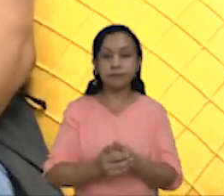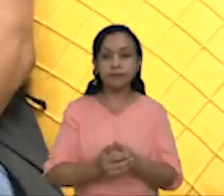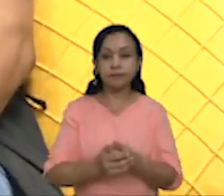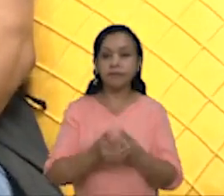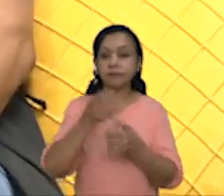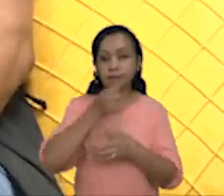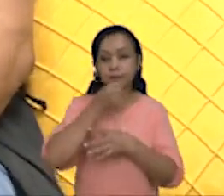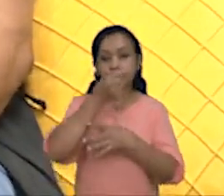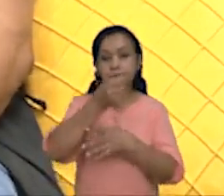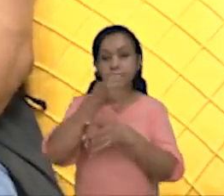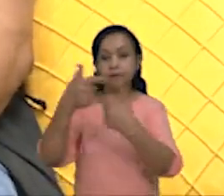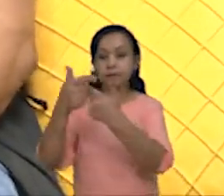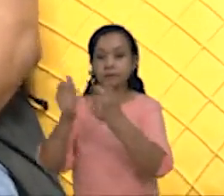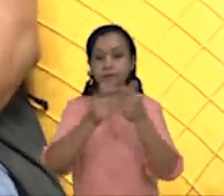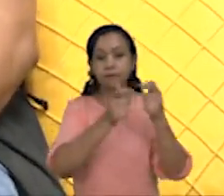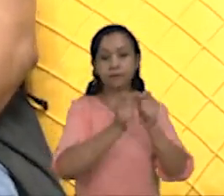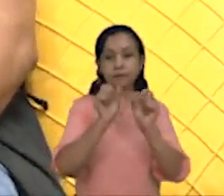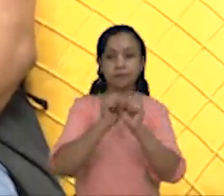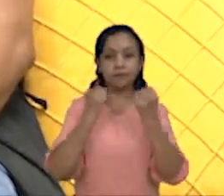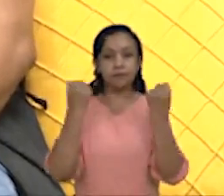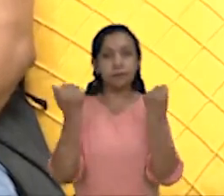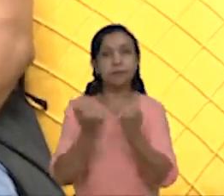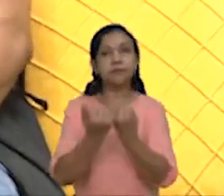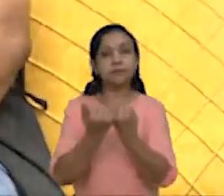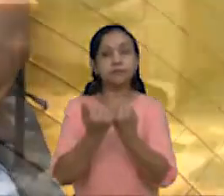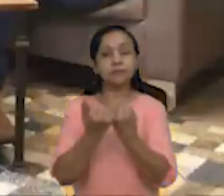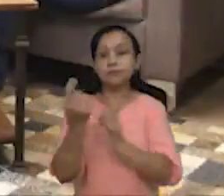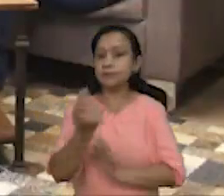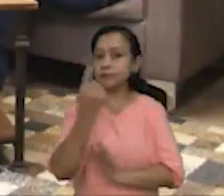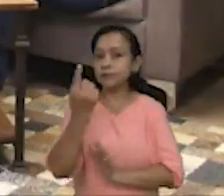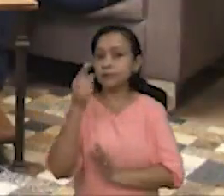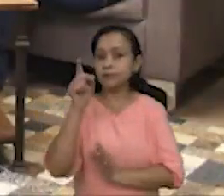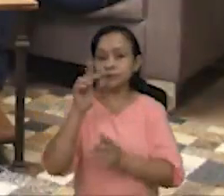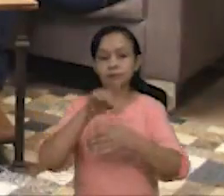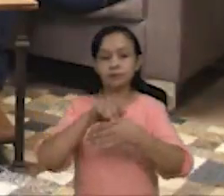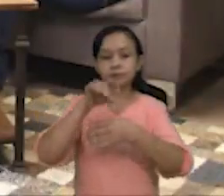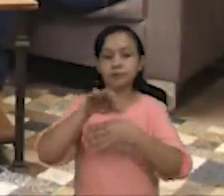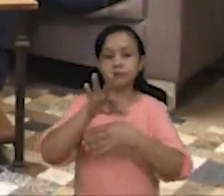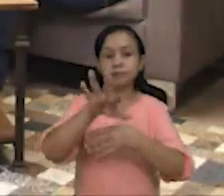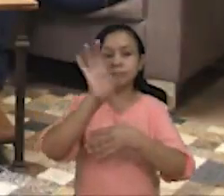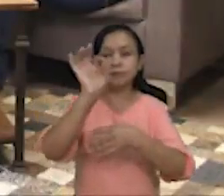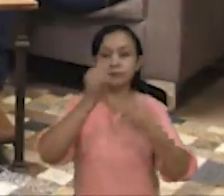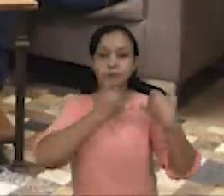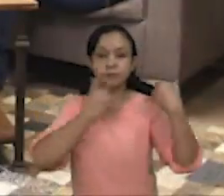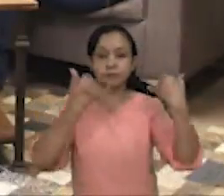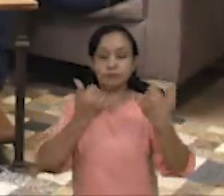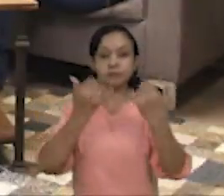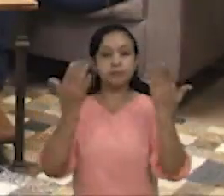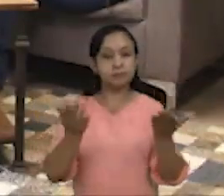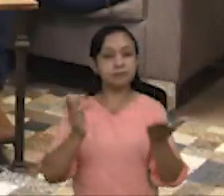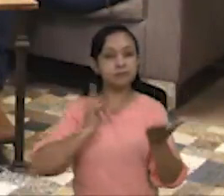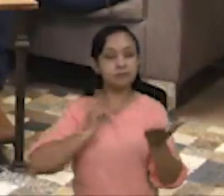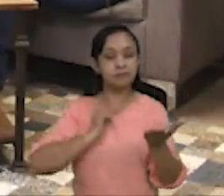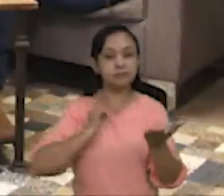gremios periodísticos, la asociación es la única que tiene una oficina dentro de una institución, y que además de